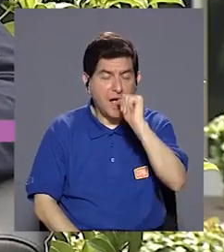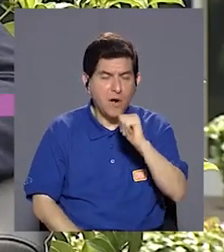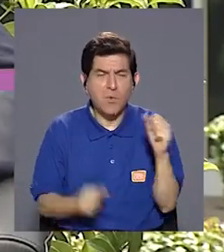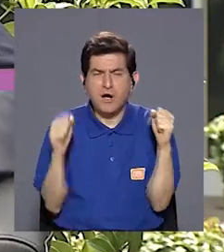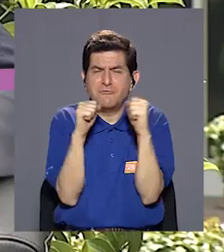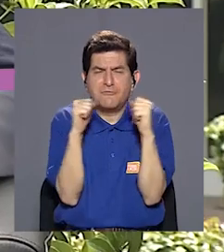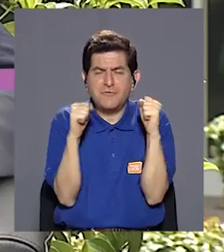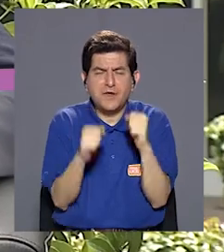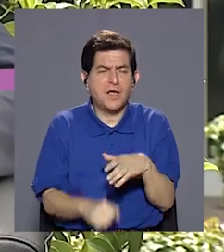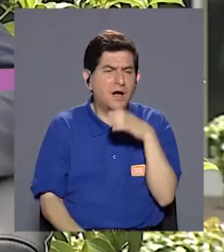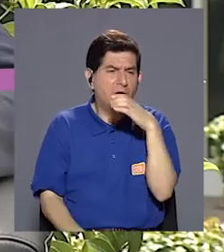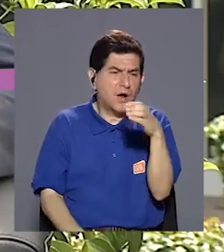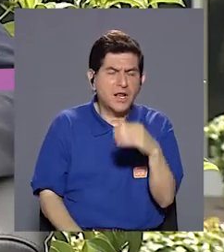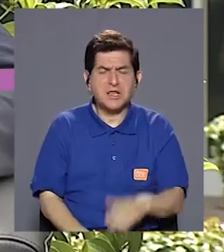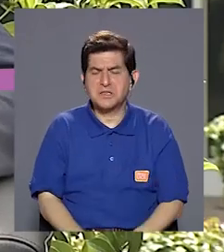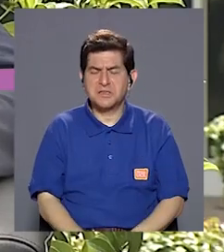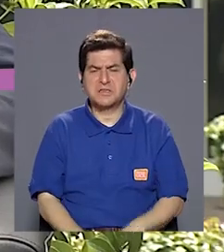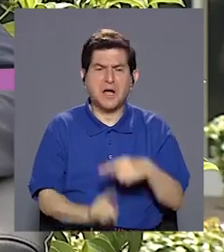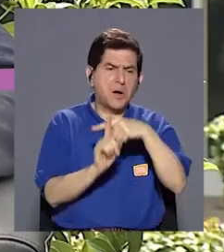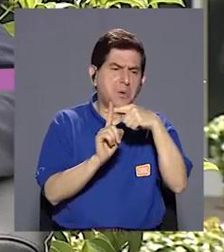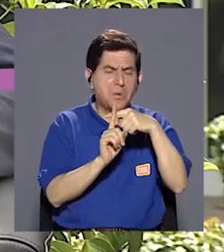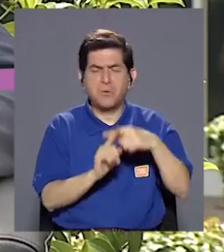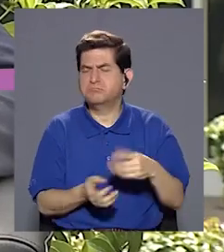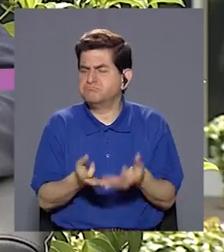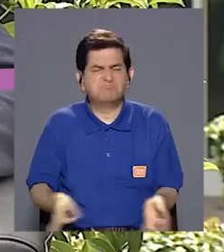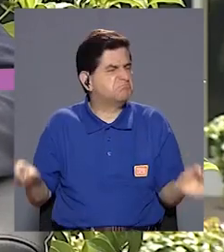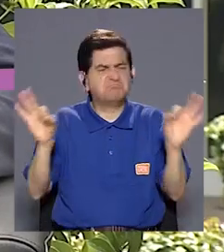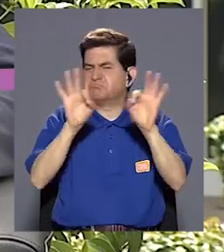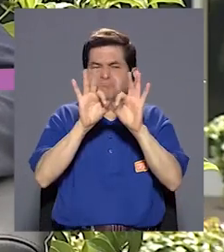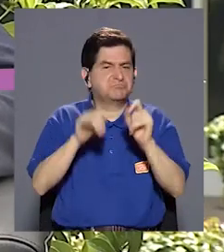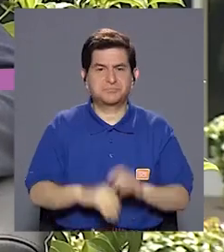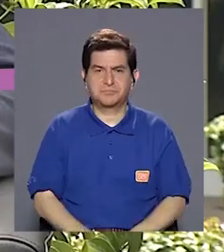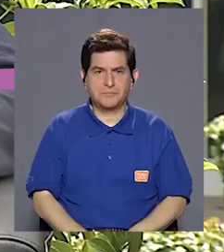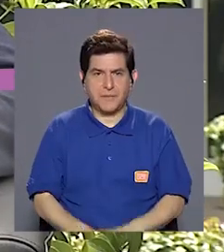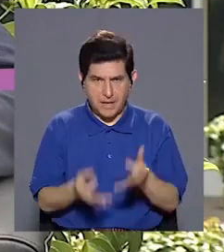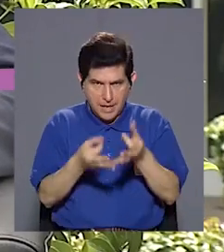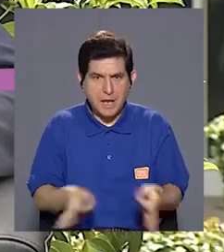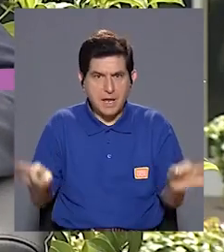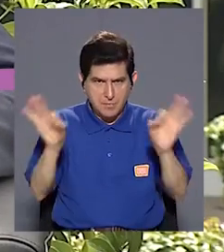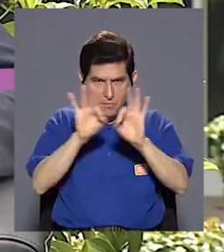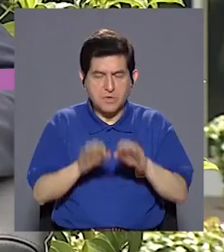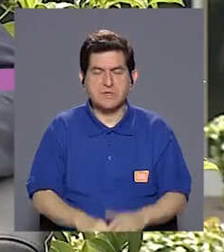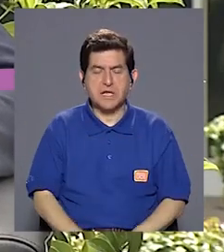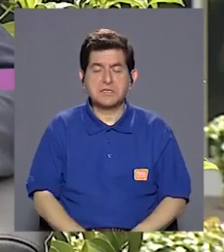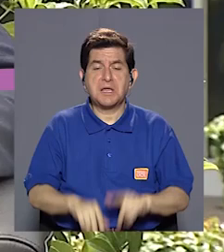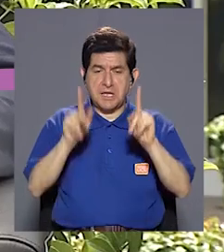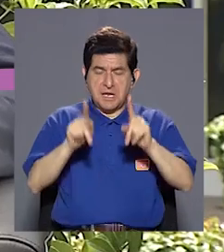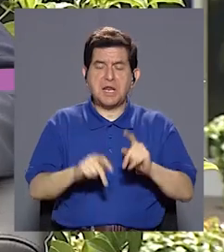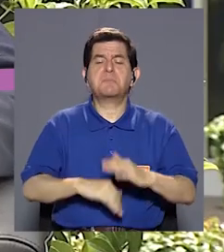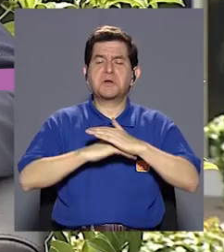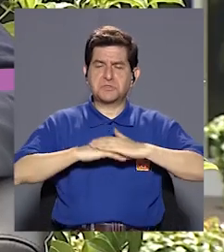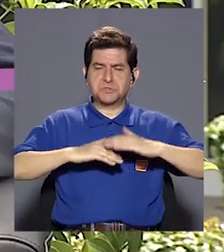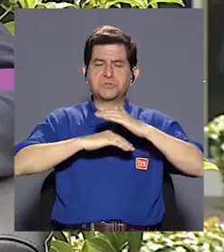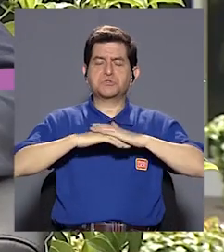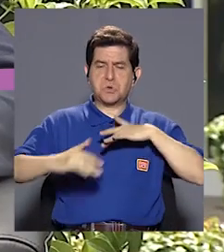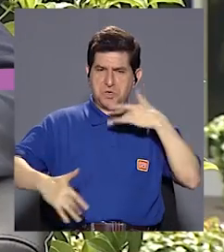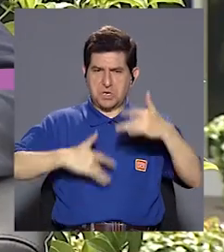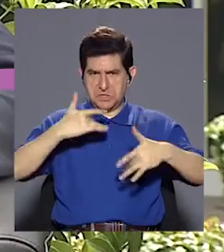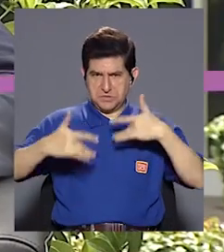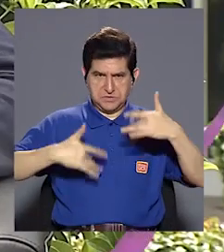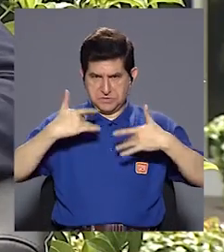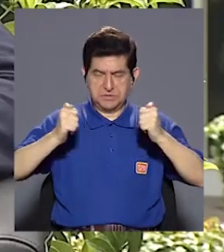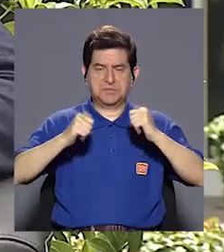Que el agua esté fría, que esté caliente, que esté tibia, en realidad eso no va a ser tan importante. Lo importante es que sea más bien a gusto del usuario para que se